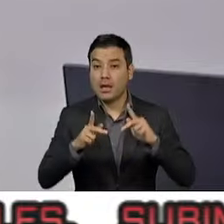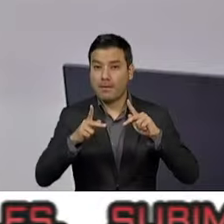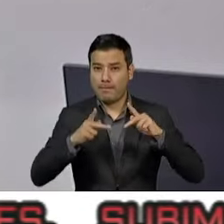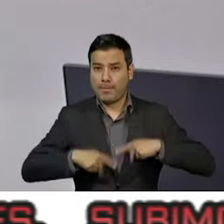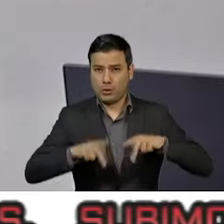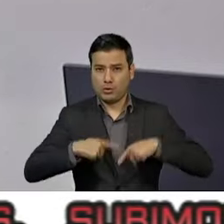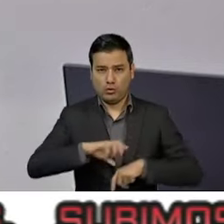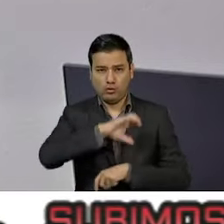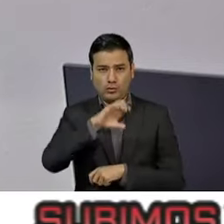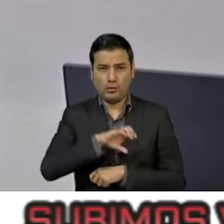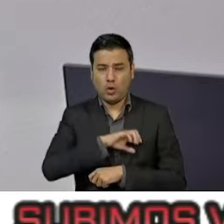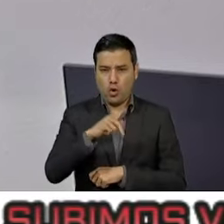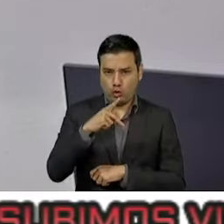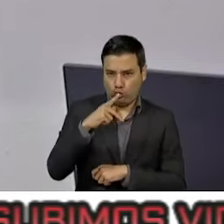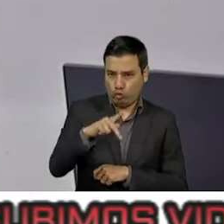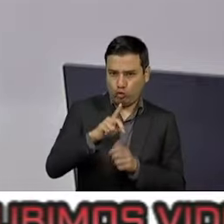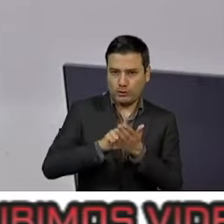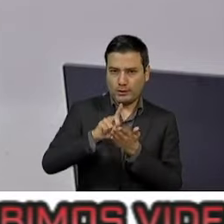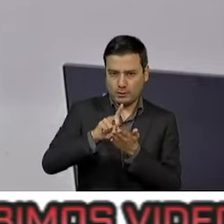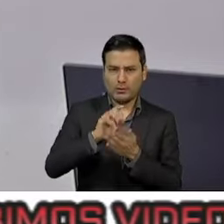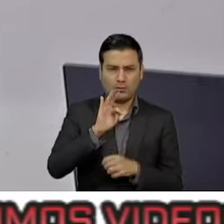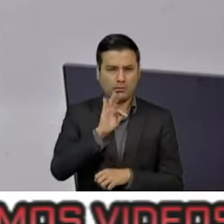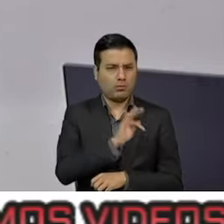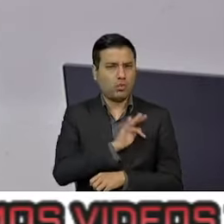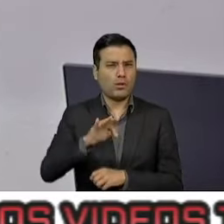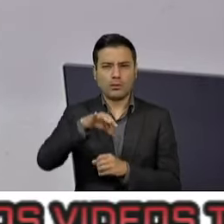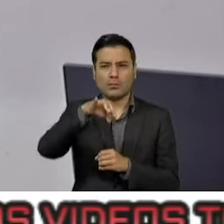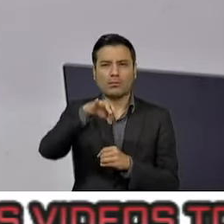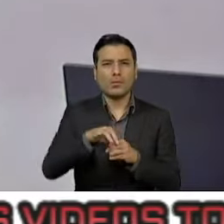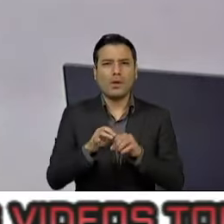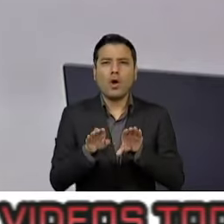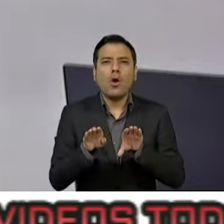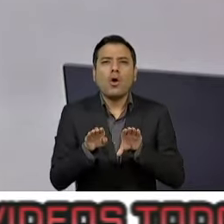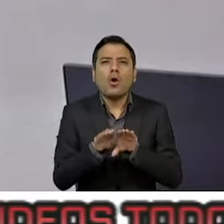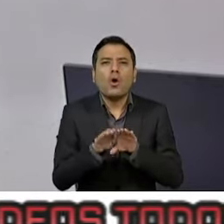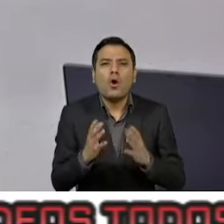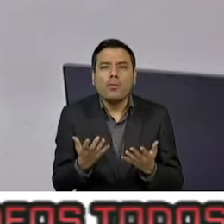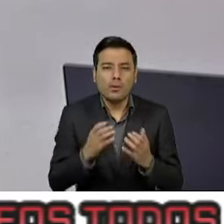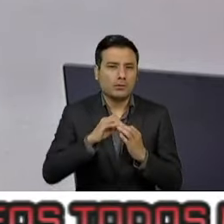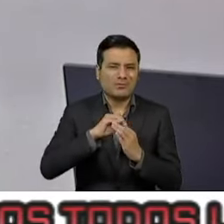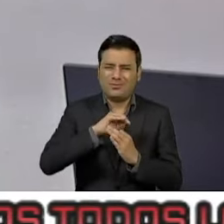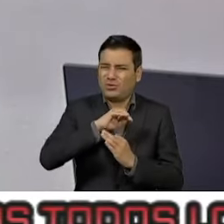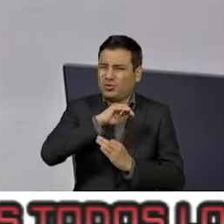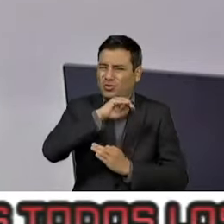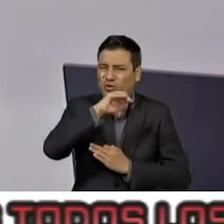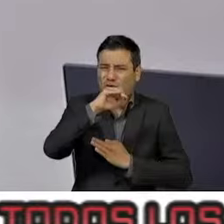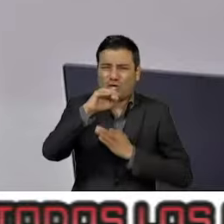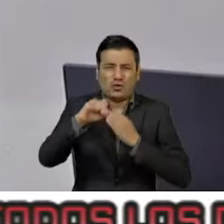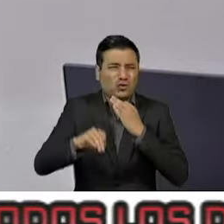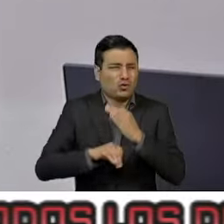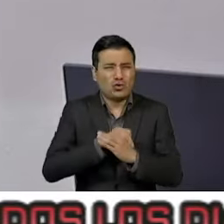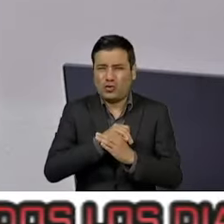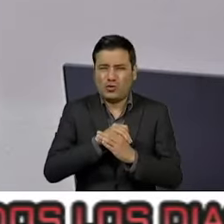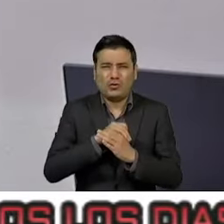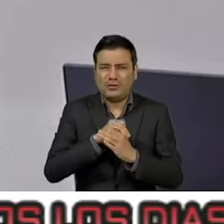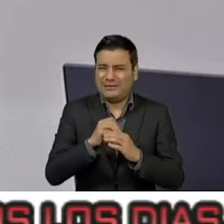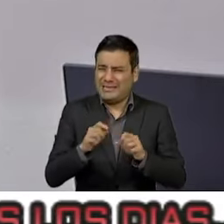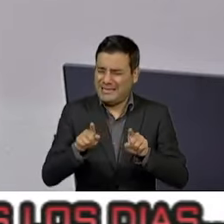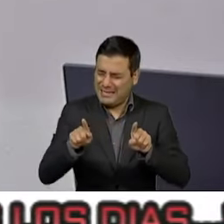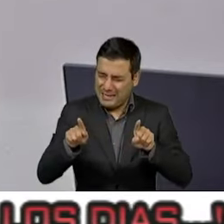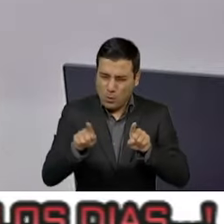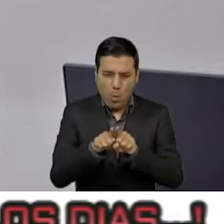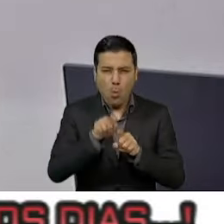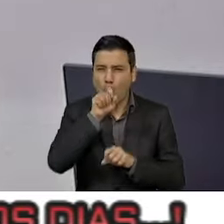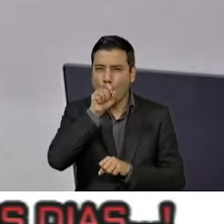ciudadanas y ciudadanos de ejercer su sufragio en condiciones idénticas independientemente de la entidad de nacimiento o del